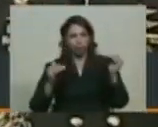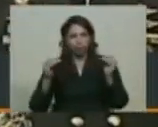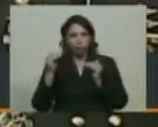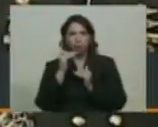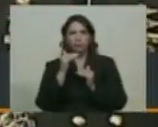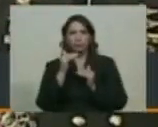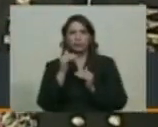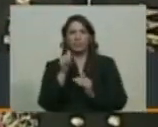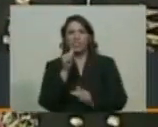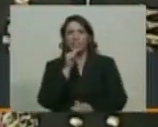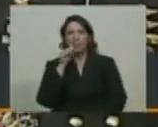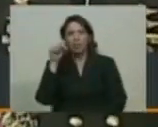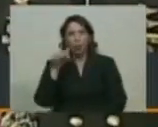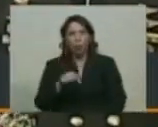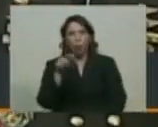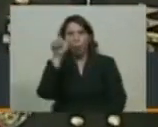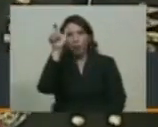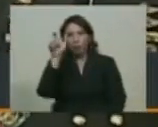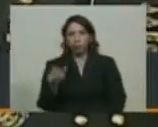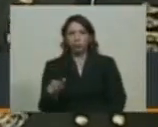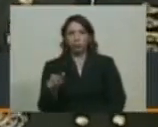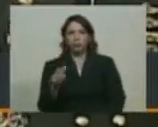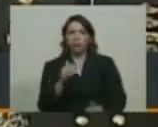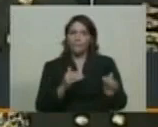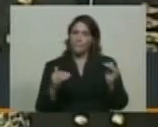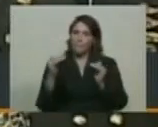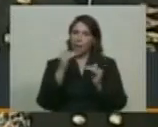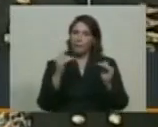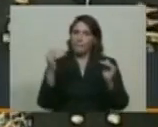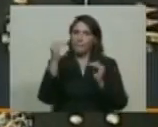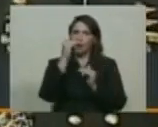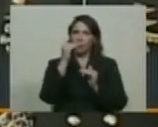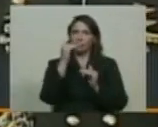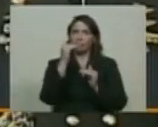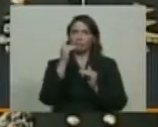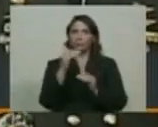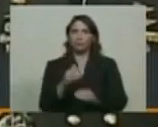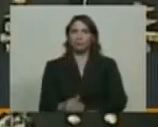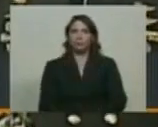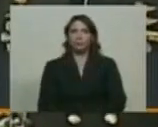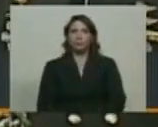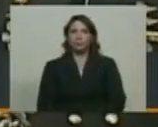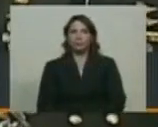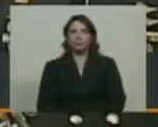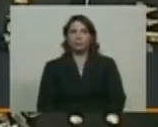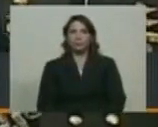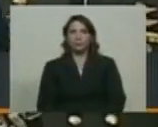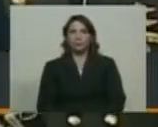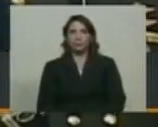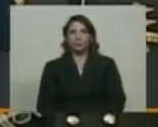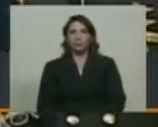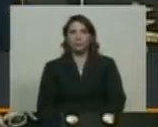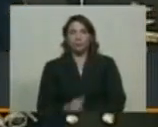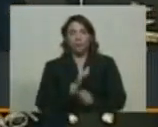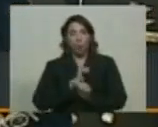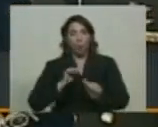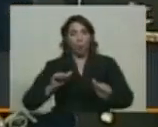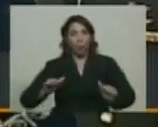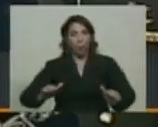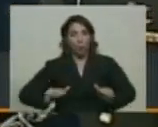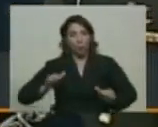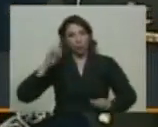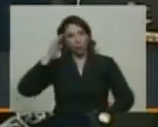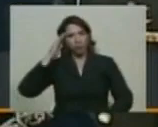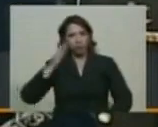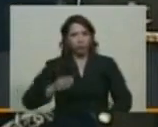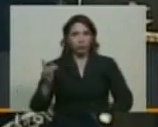de quienes hoy han ascendido a los más altos grados del Ejército, la Armada, la